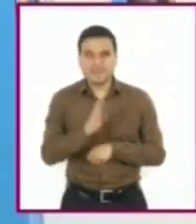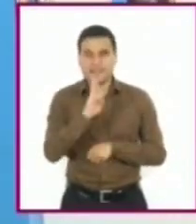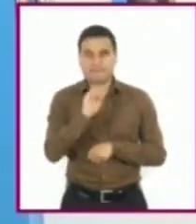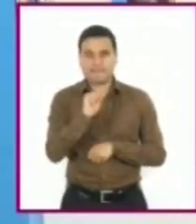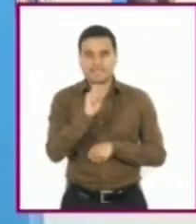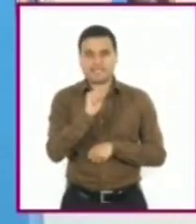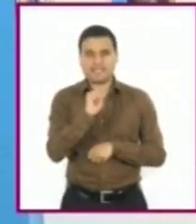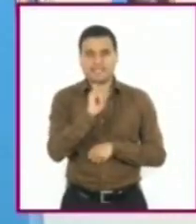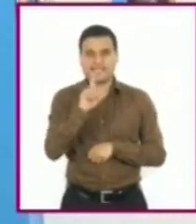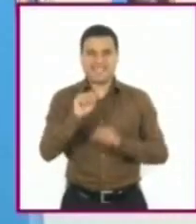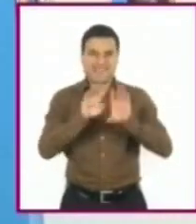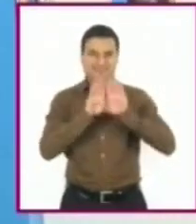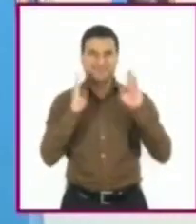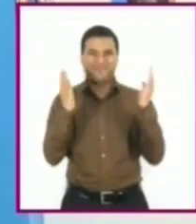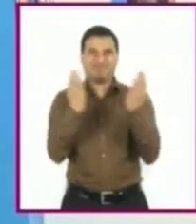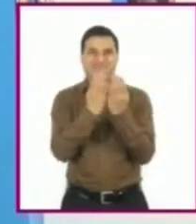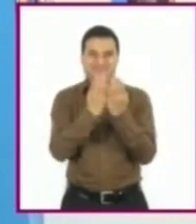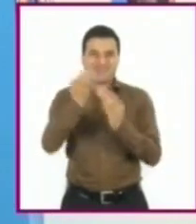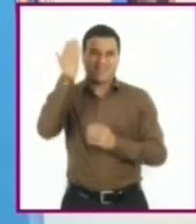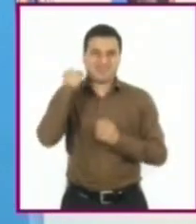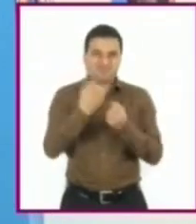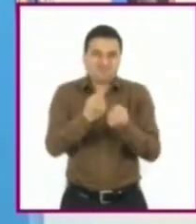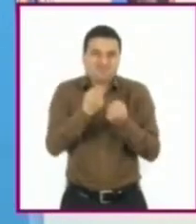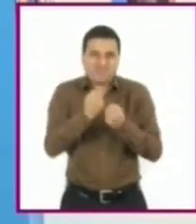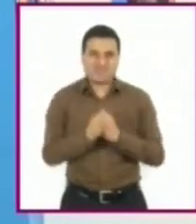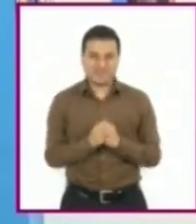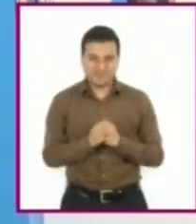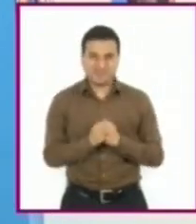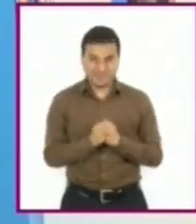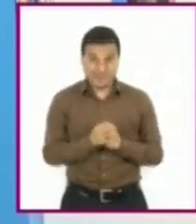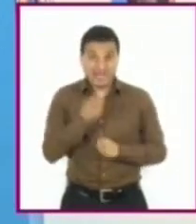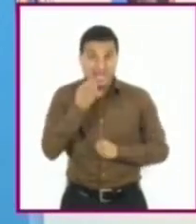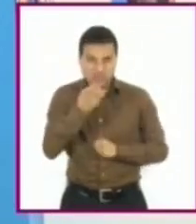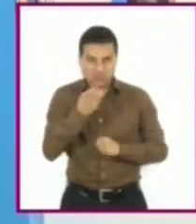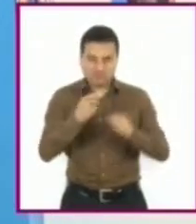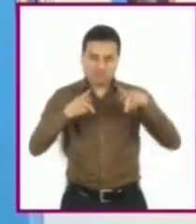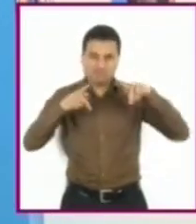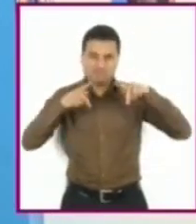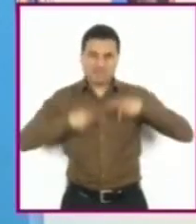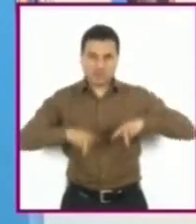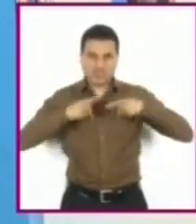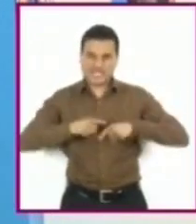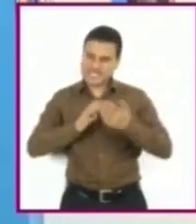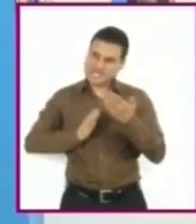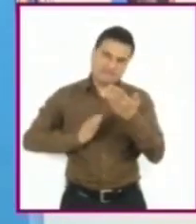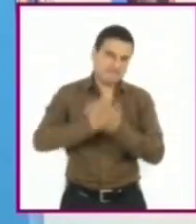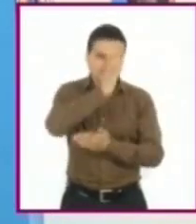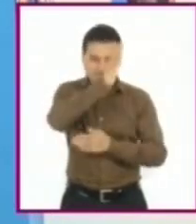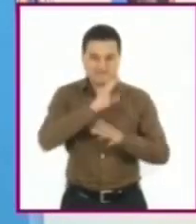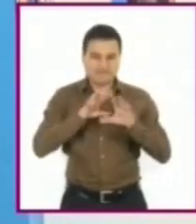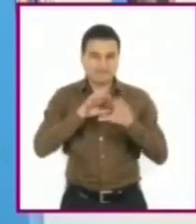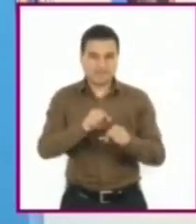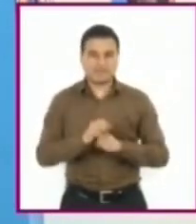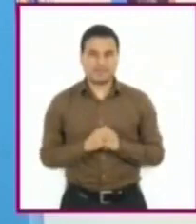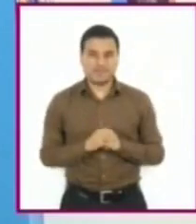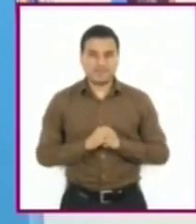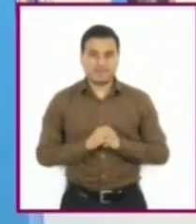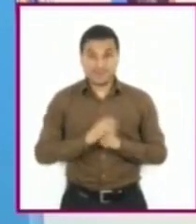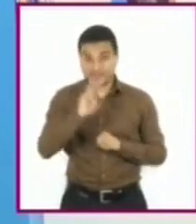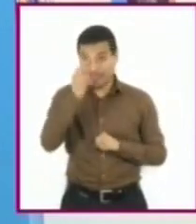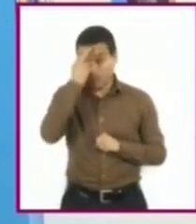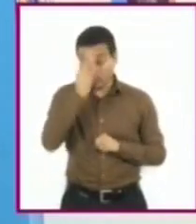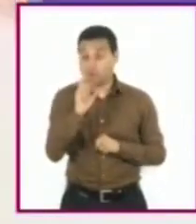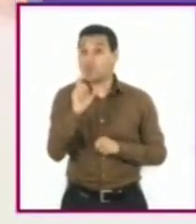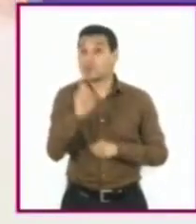una fortaleza medieval, símbolo del poder y la opresión ejercida por la monarquía. ¿Recuerdan cuándo